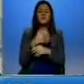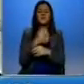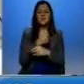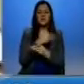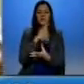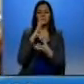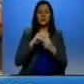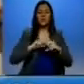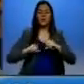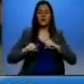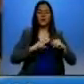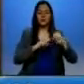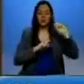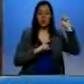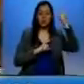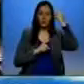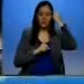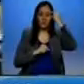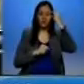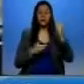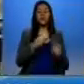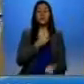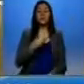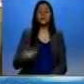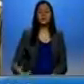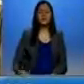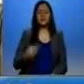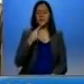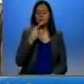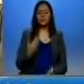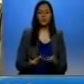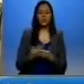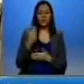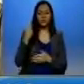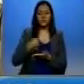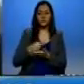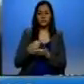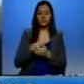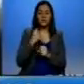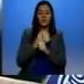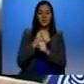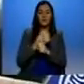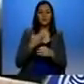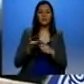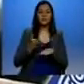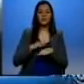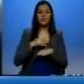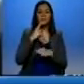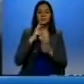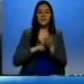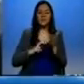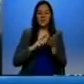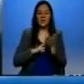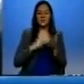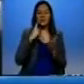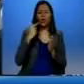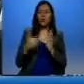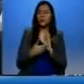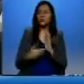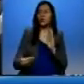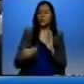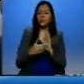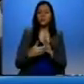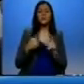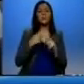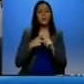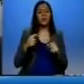de la gestión gubernamental. El presidente destacó las nuevas inversiones en el país en minería. ¿Cómo se han opuesto a esto? Sin embargo, grandes noticias, este